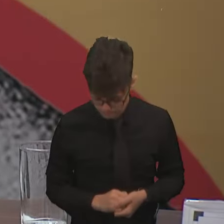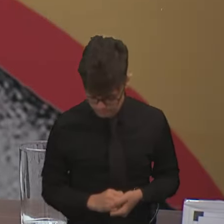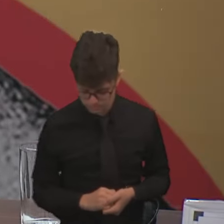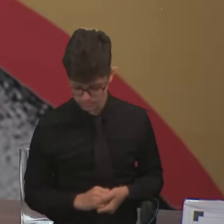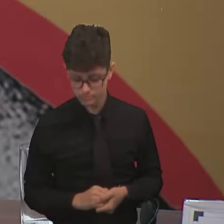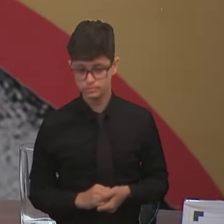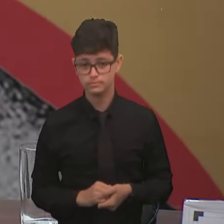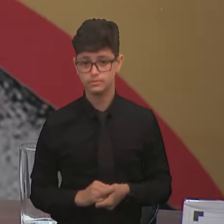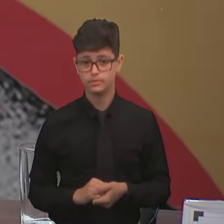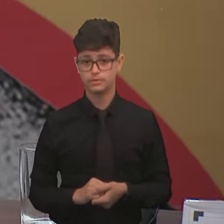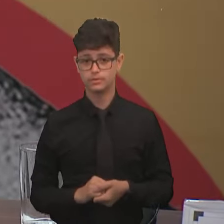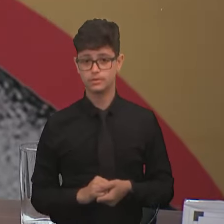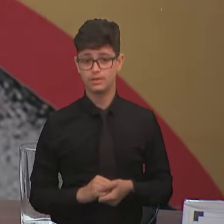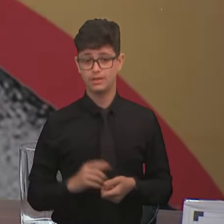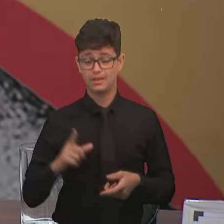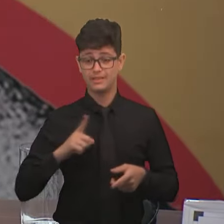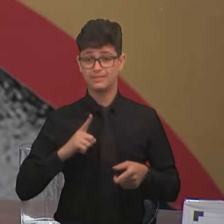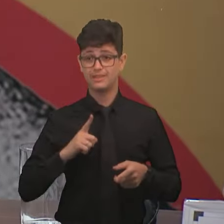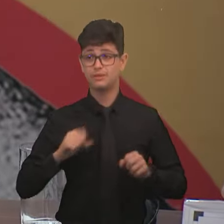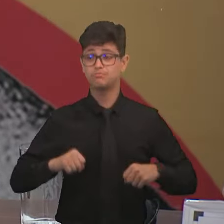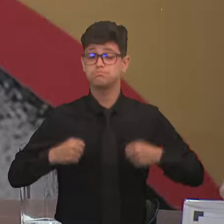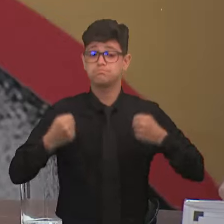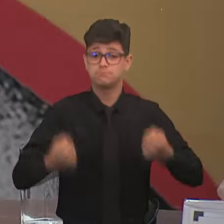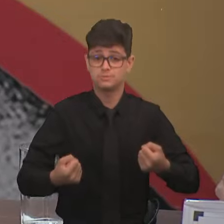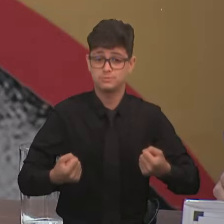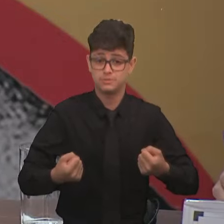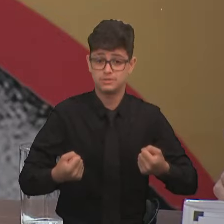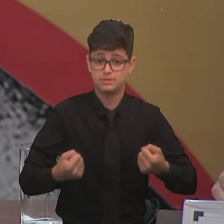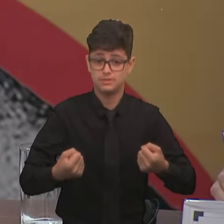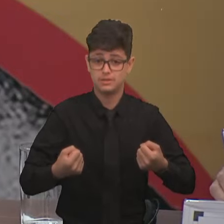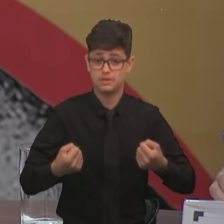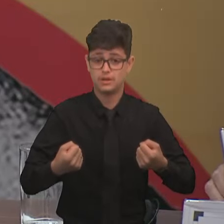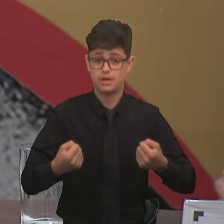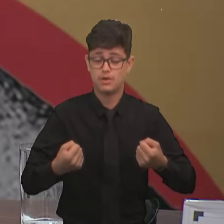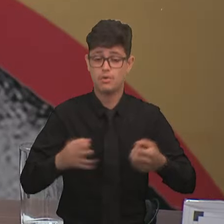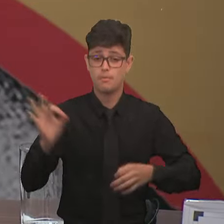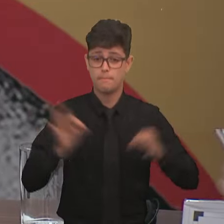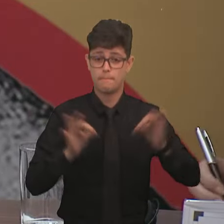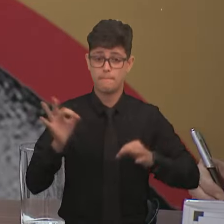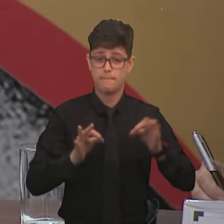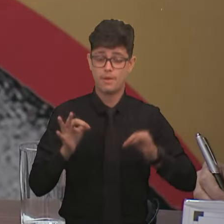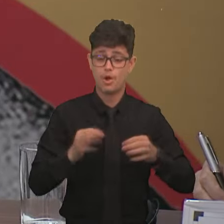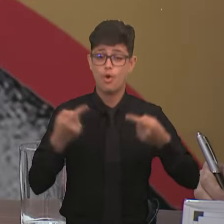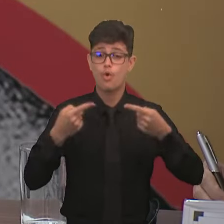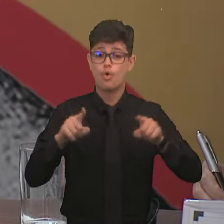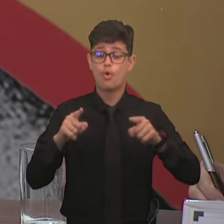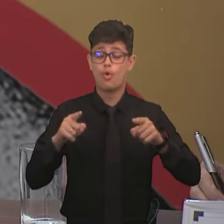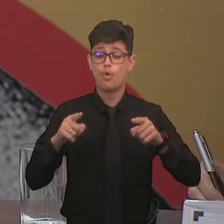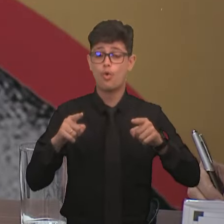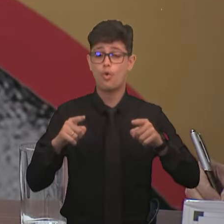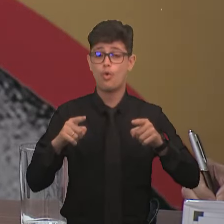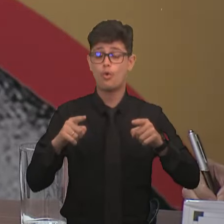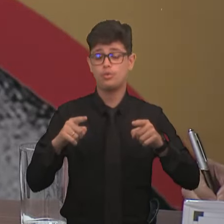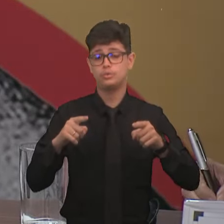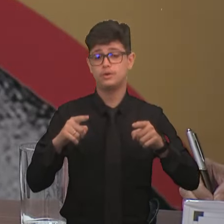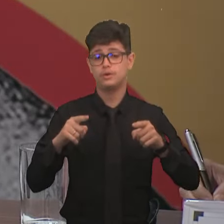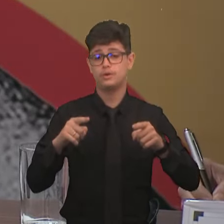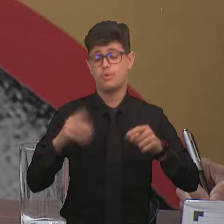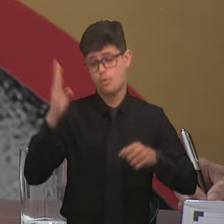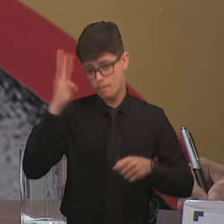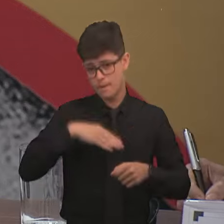el potencial de transformación para el bien y para el mal. La inteligencia artificial